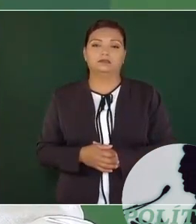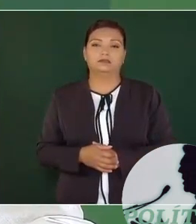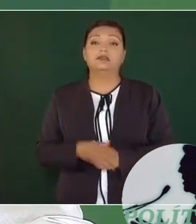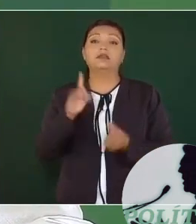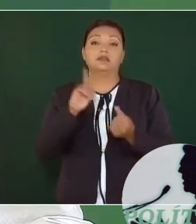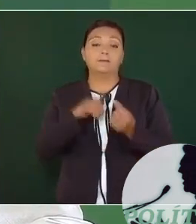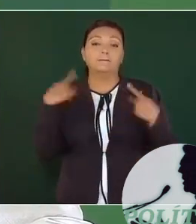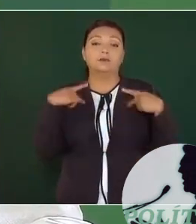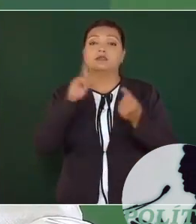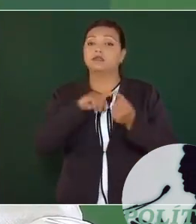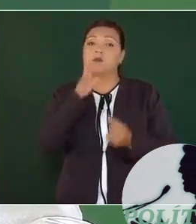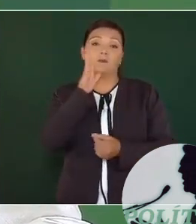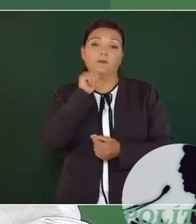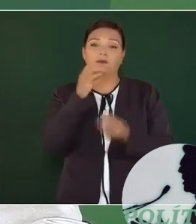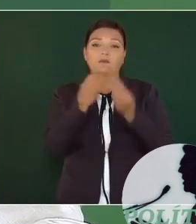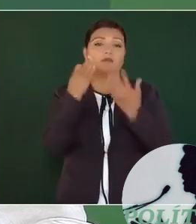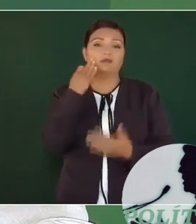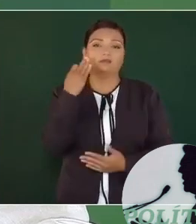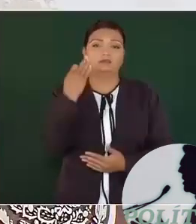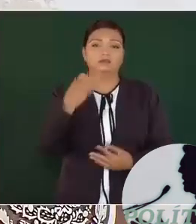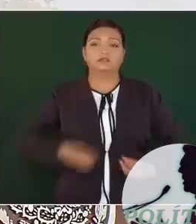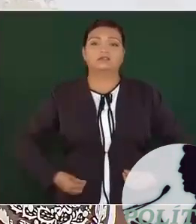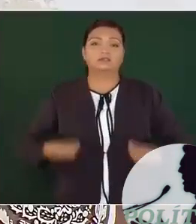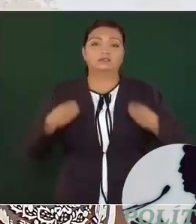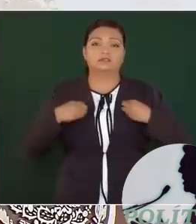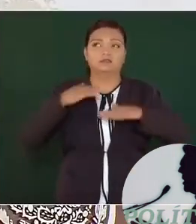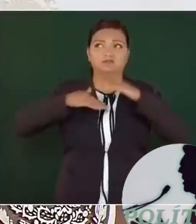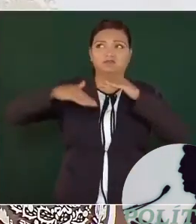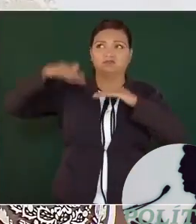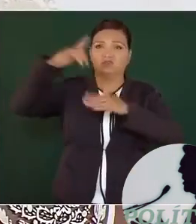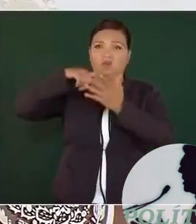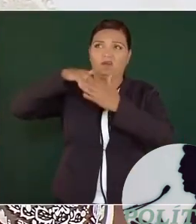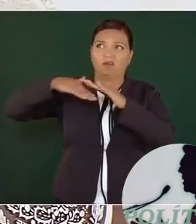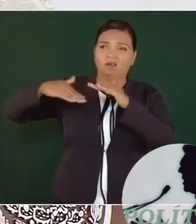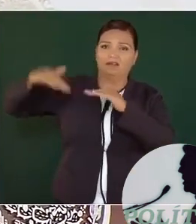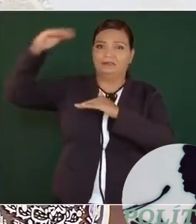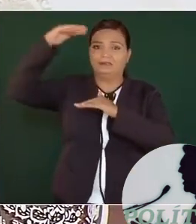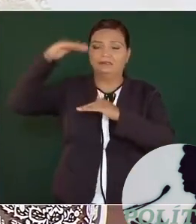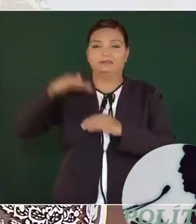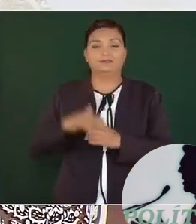no pueden estar mucho tiempo viviendo en la altura. Entonces,